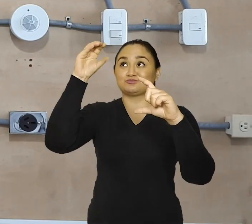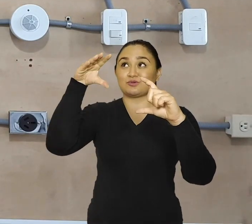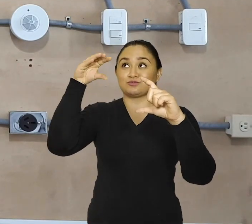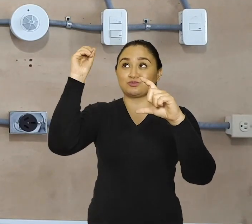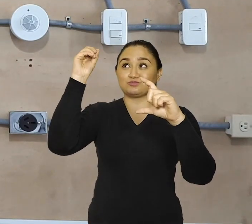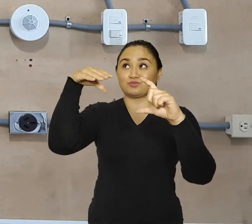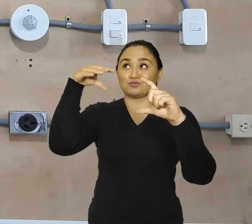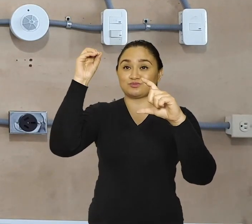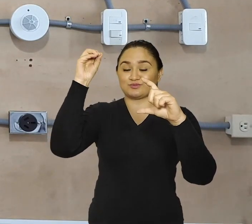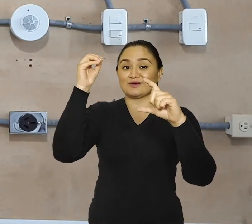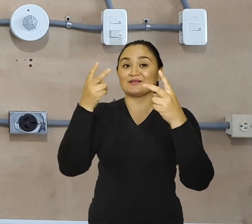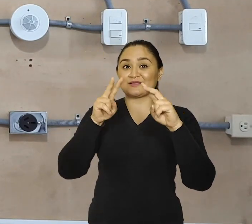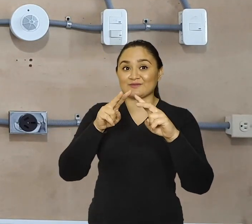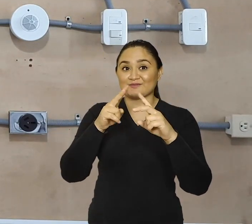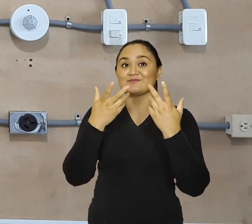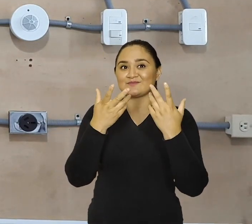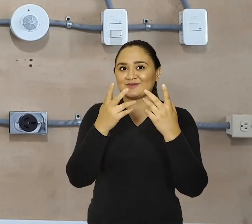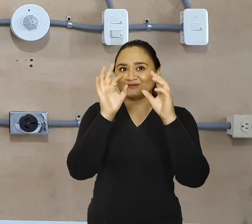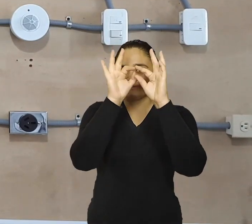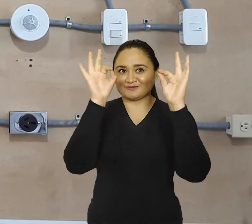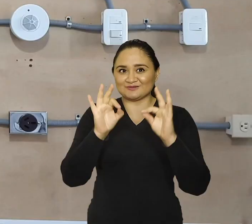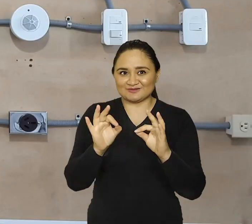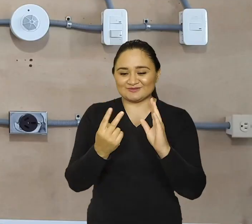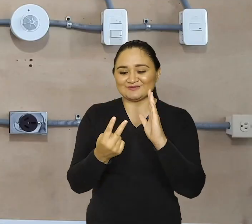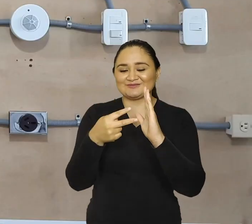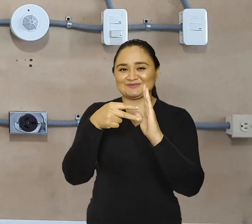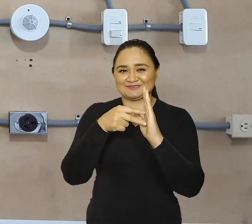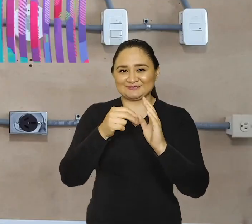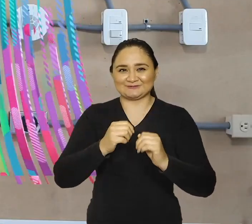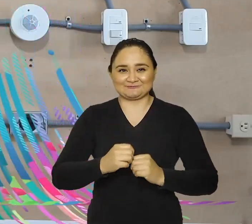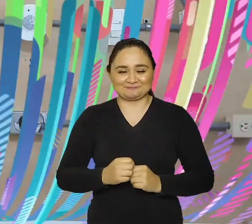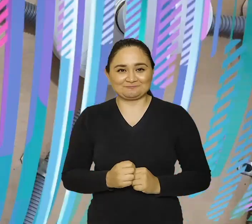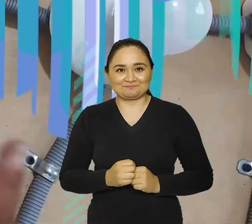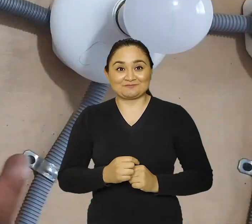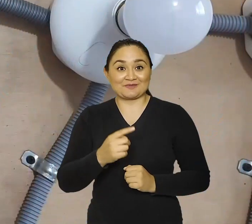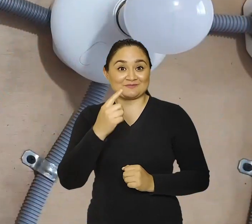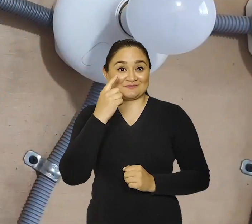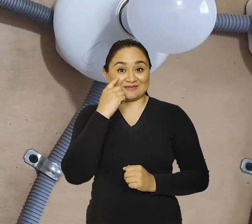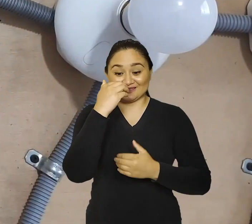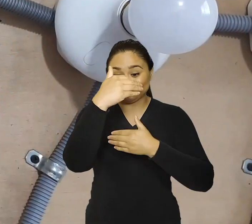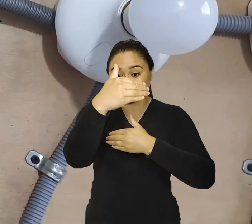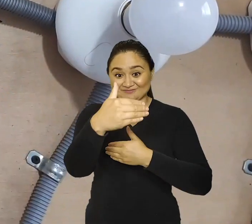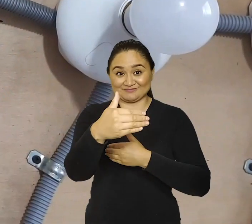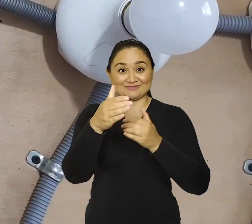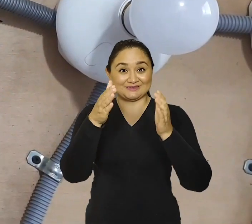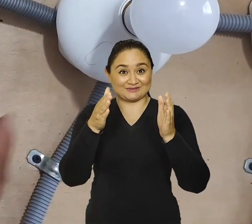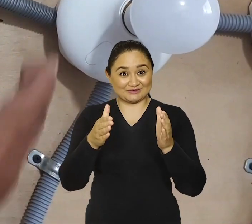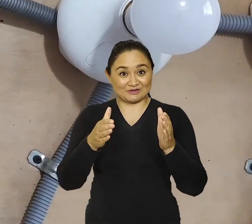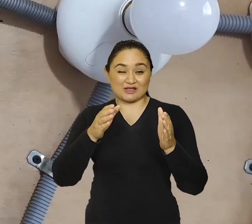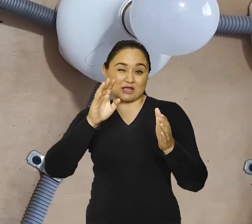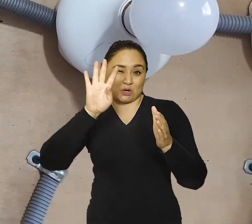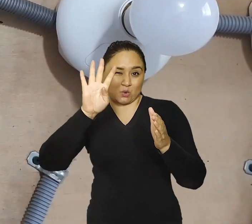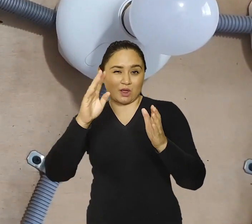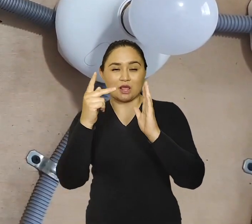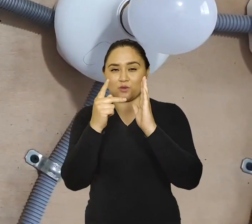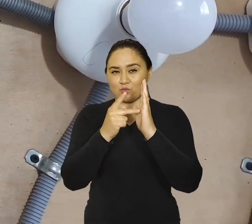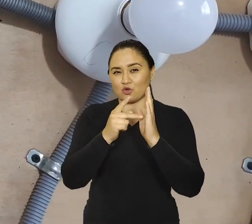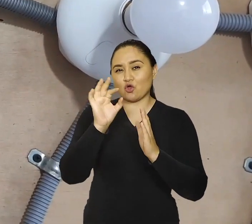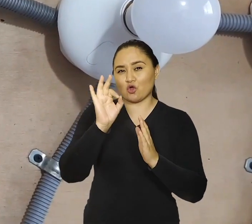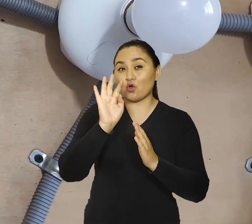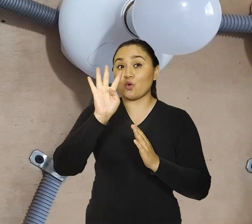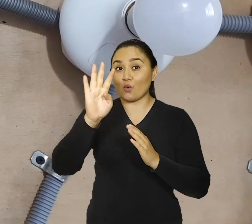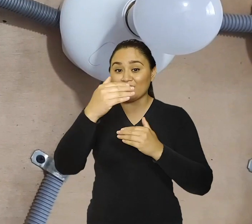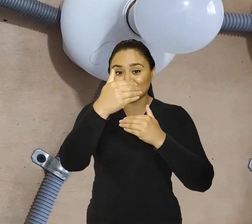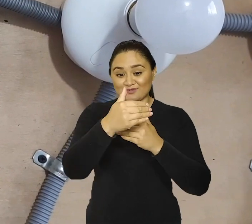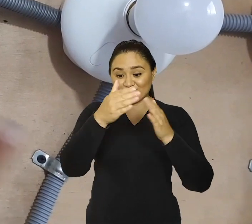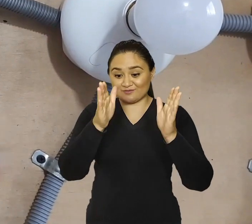corrientes o circuito de toma corrientes y circuito de tomas especiales. La caja térmica de cuatro puntos o